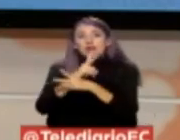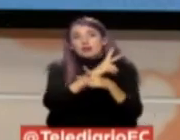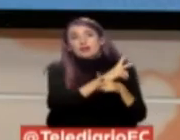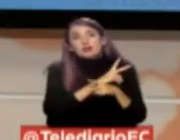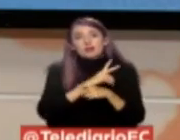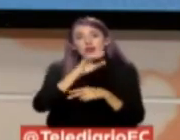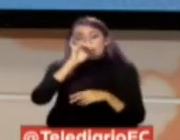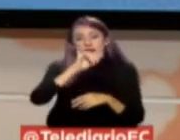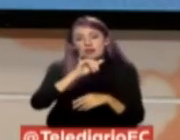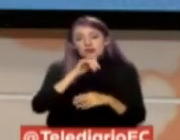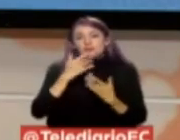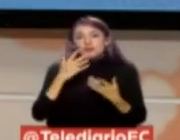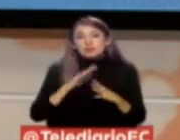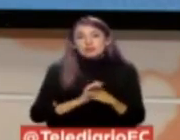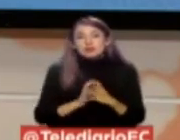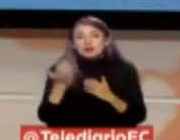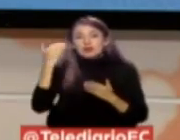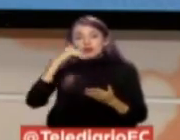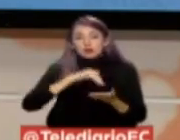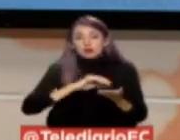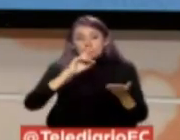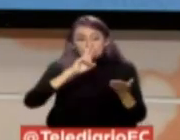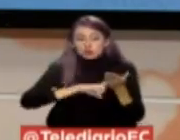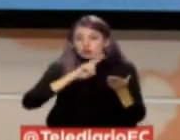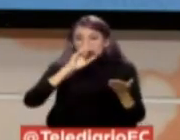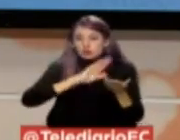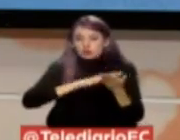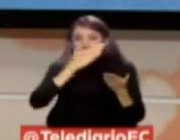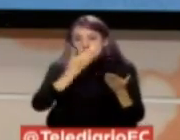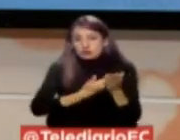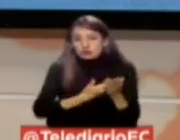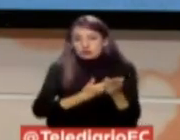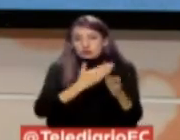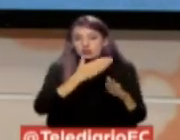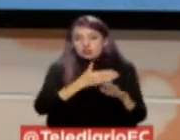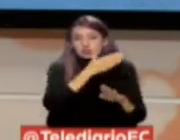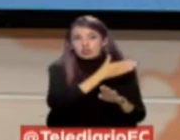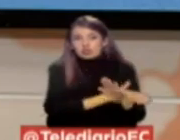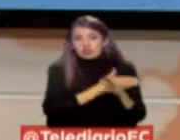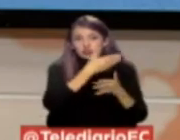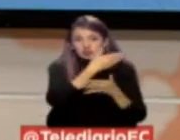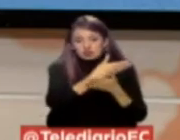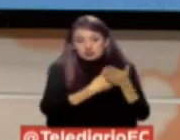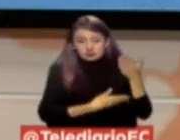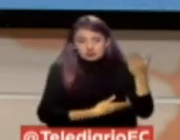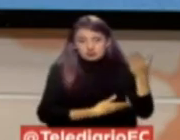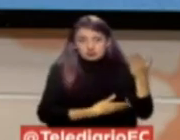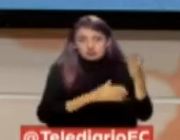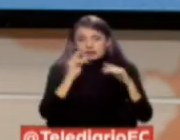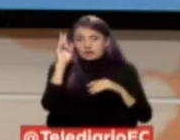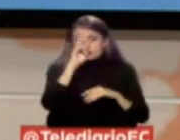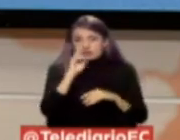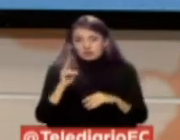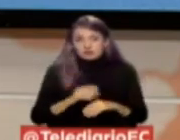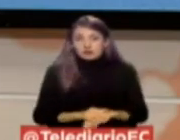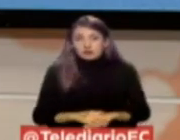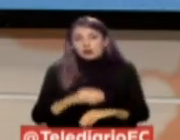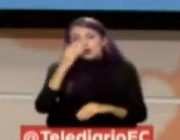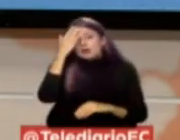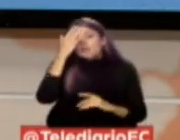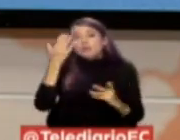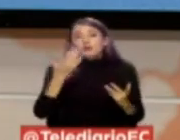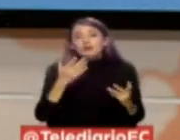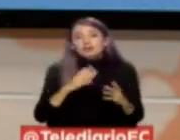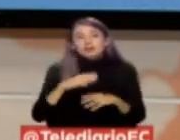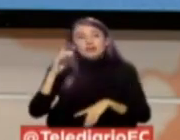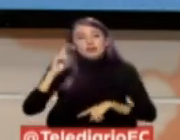pasó el sábado. Y ahora tendrán que entrar con pasaporte y un pasado judicial apostillado por las autoridades venezolanas, porque eso nos garantiza que